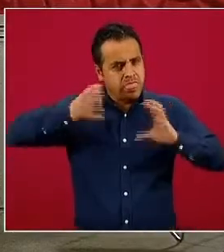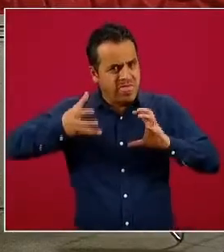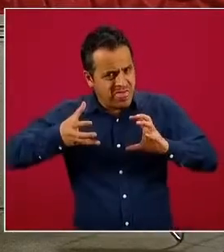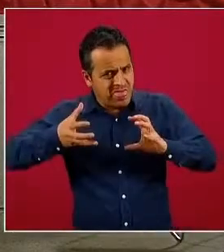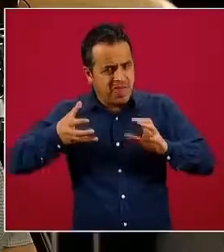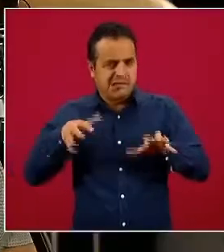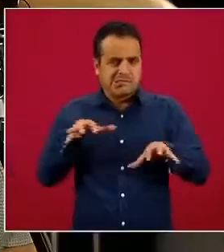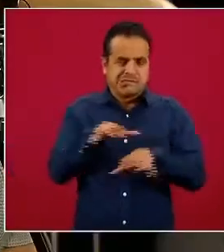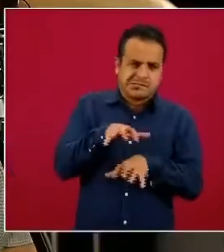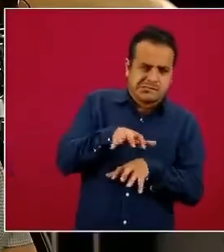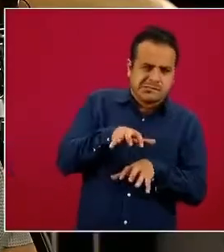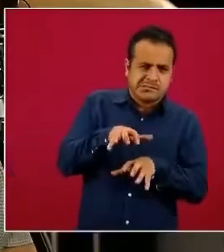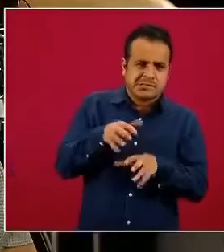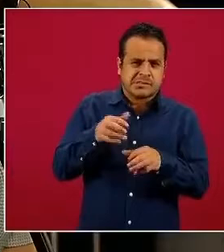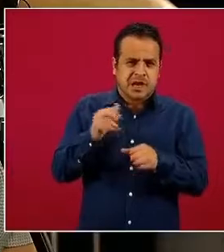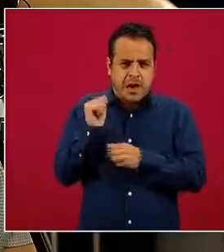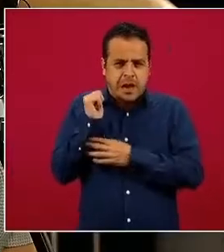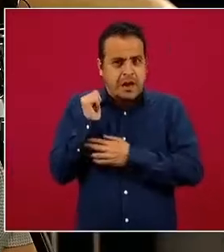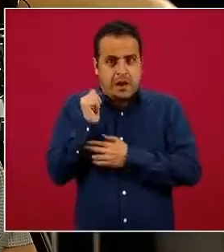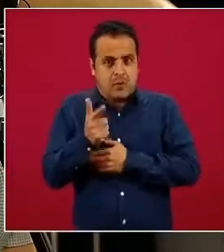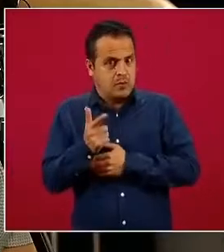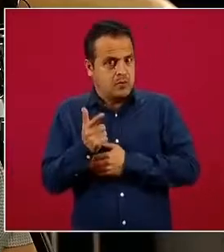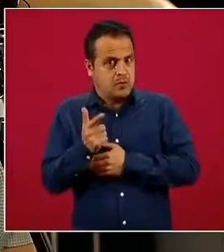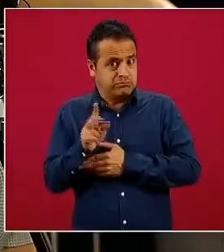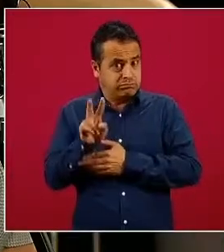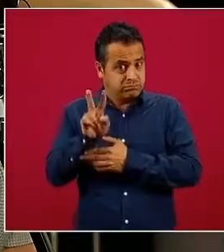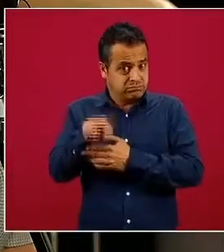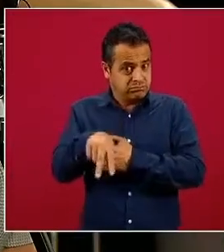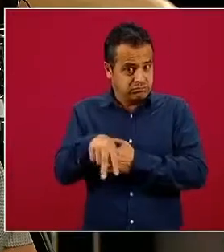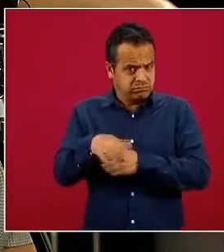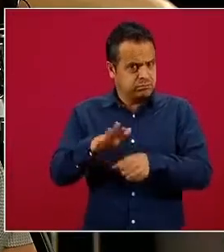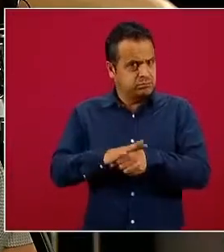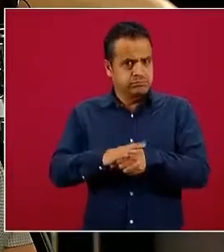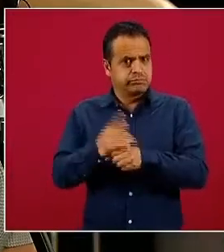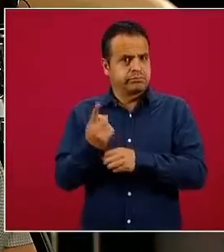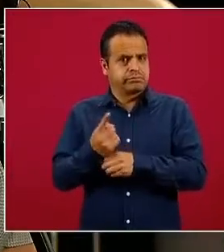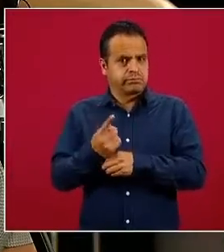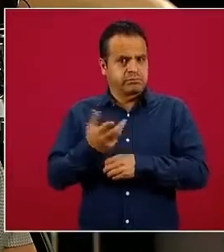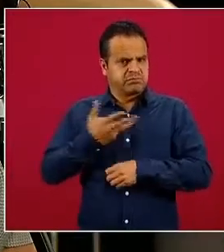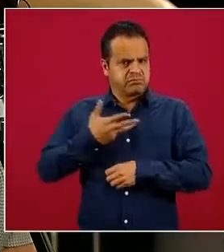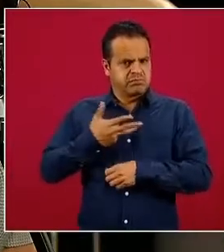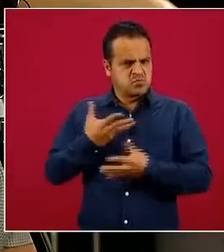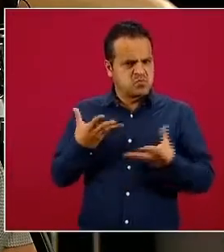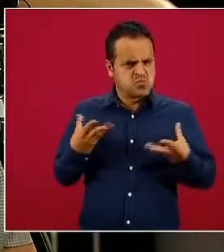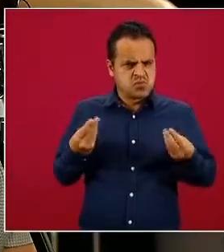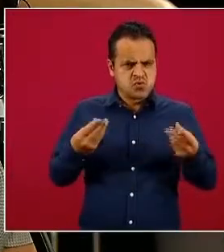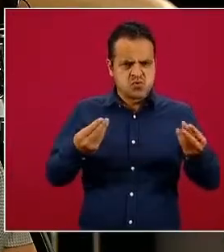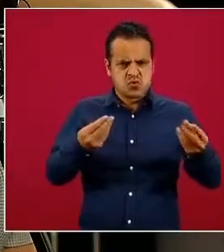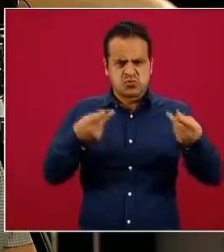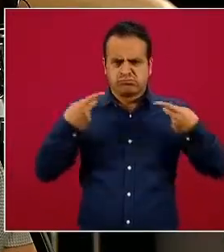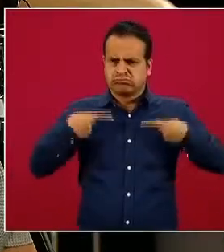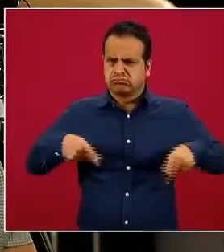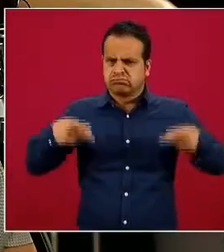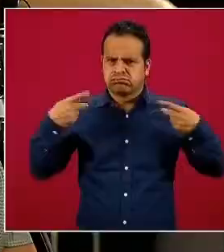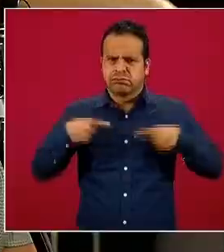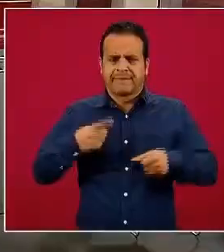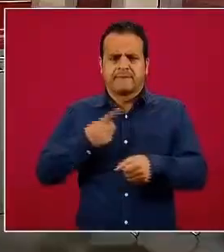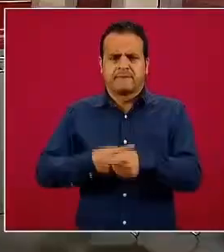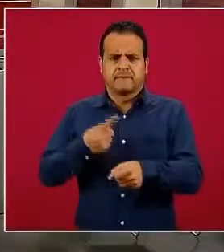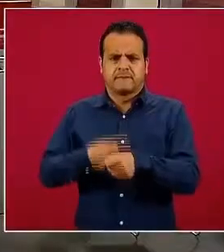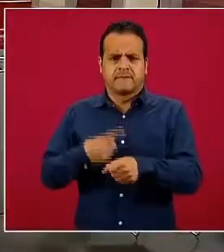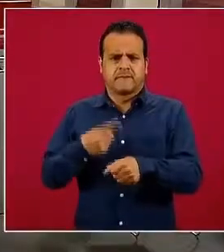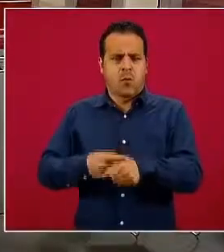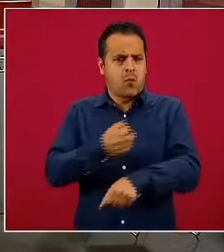muy prematura, porque hay mucha gente que tiene esta enfermedad o hay otros que viven en sus casas y tienen familiares